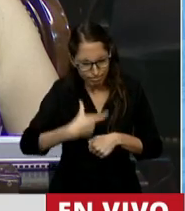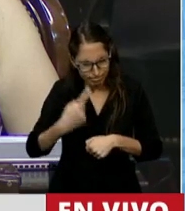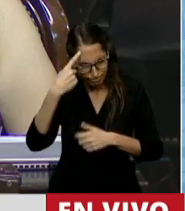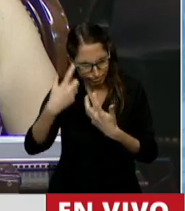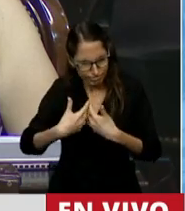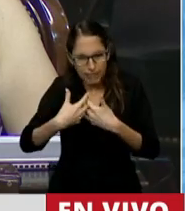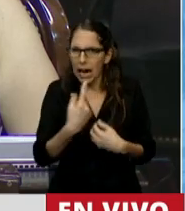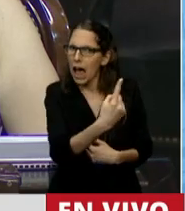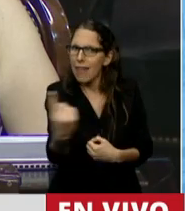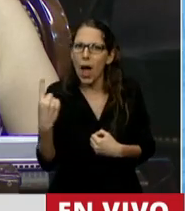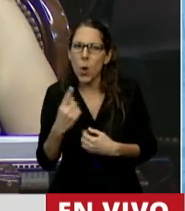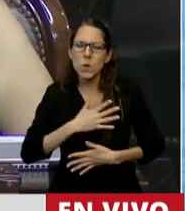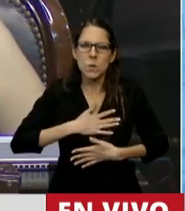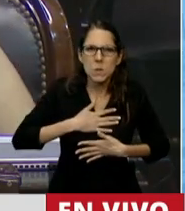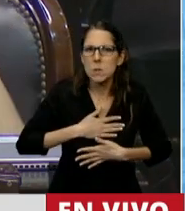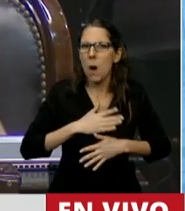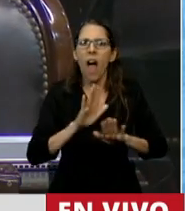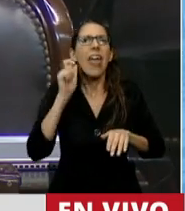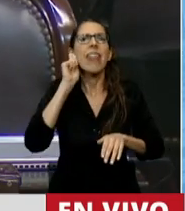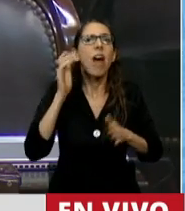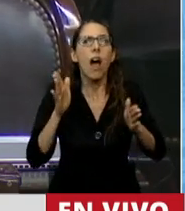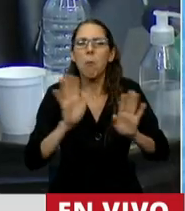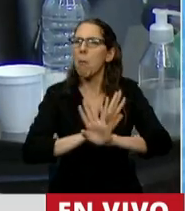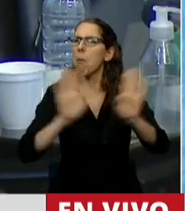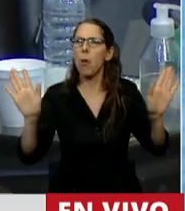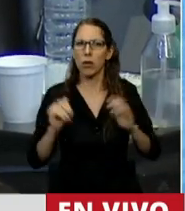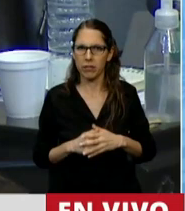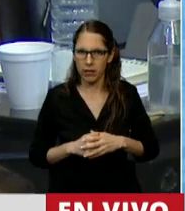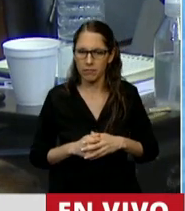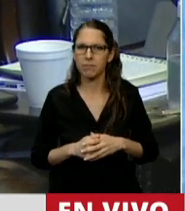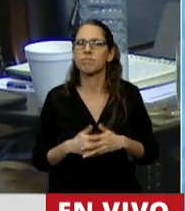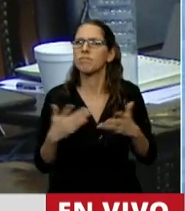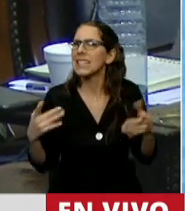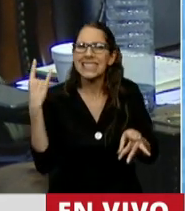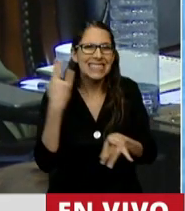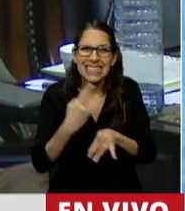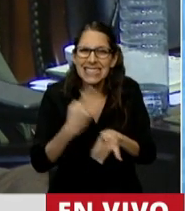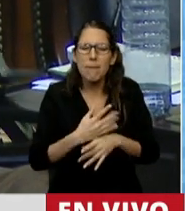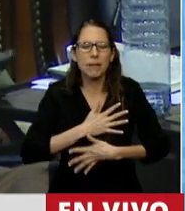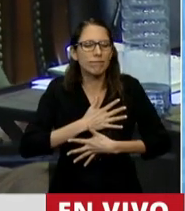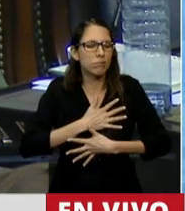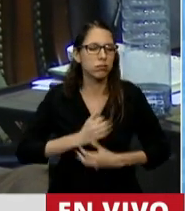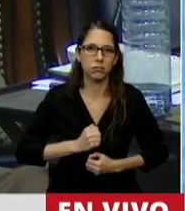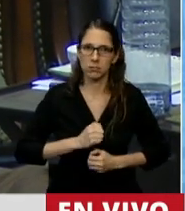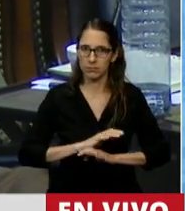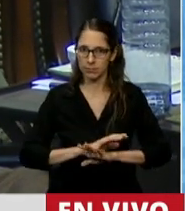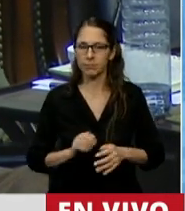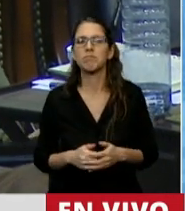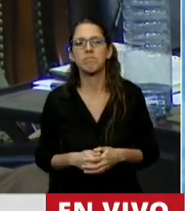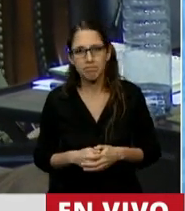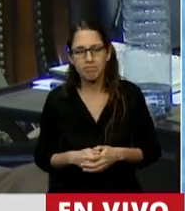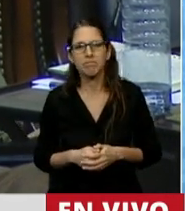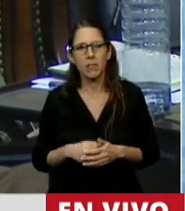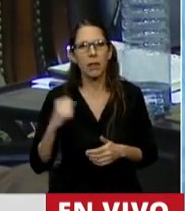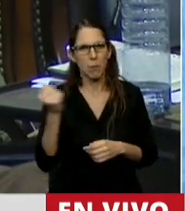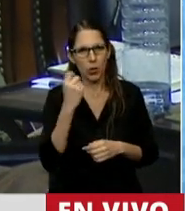el alma, no importa la edad en que ese aborto suceda. Siempre, siempre será una tragedia. Sepamos entonces